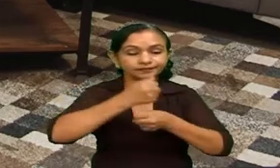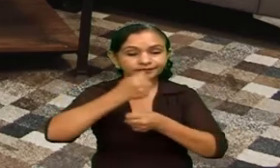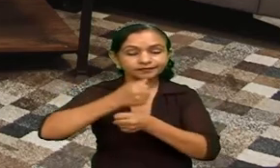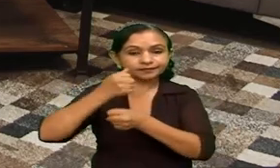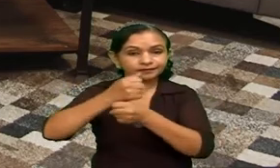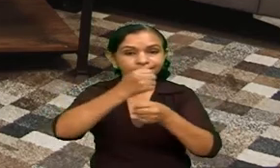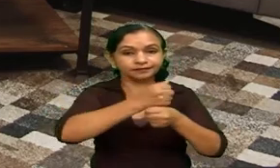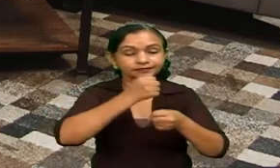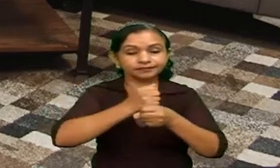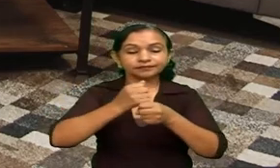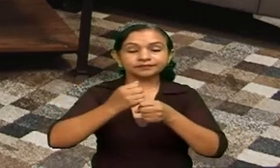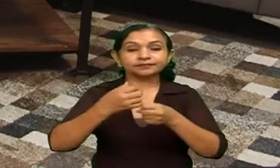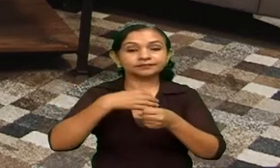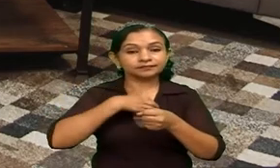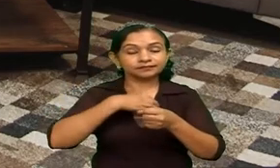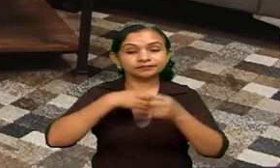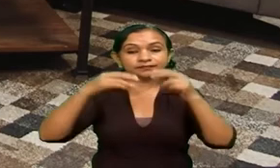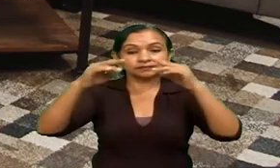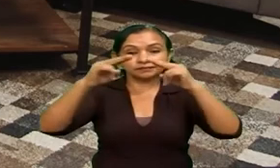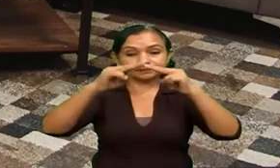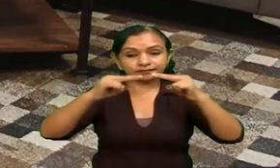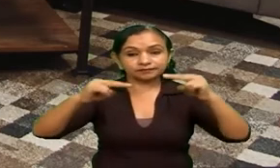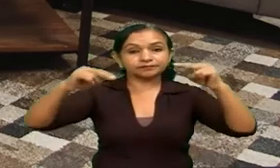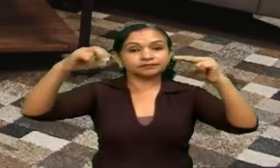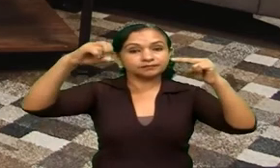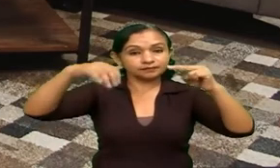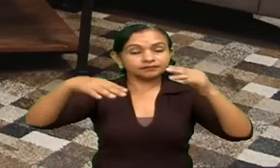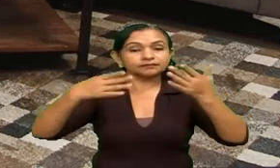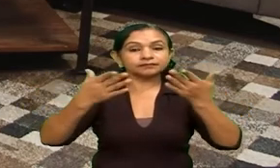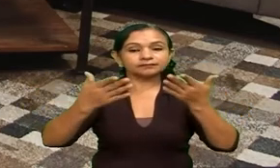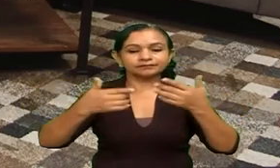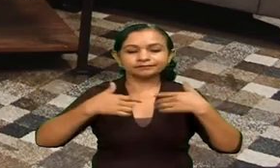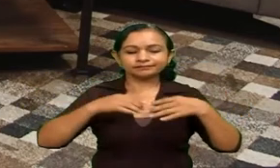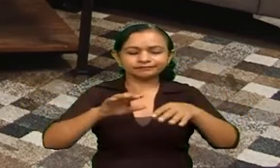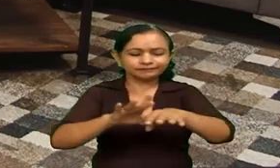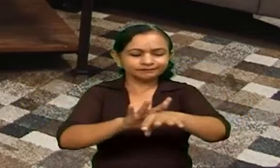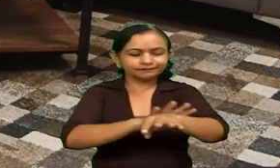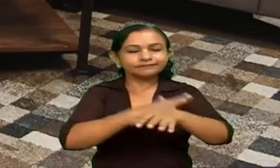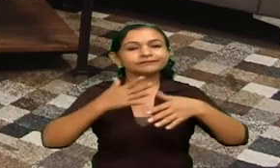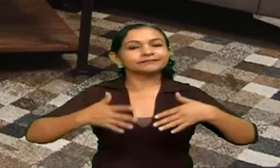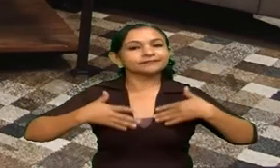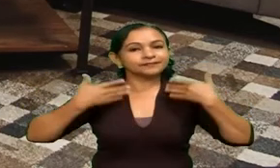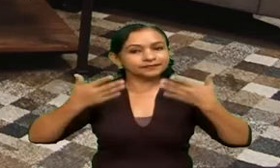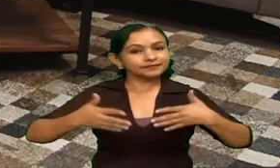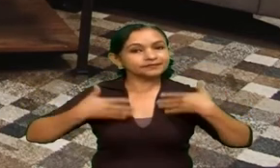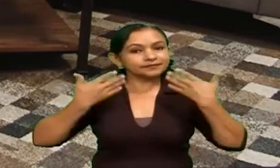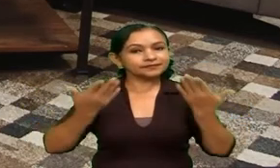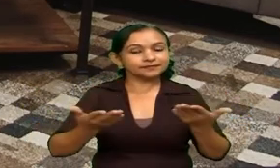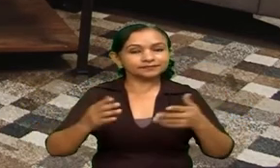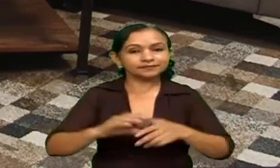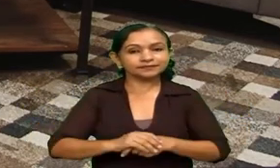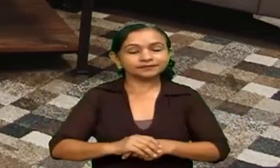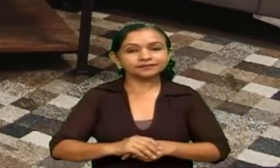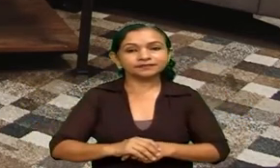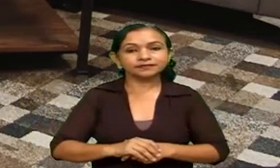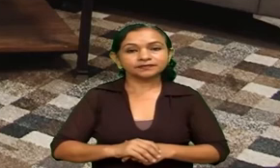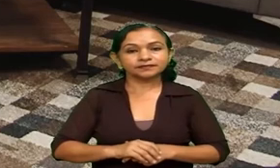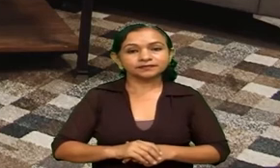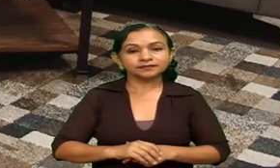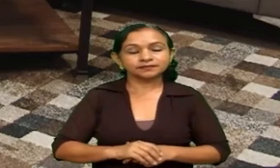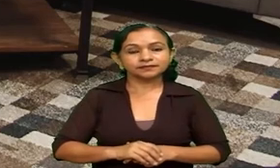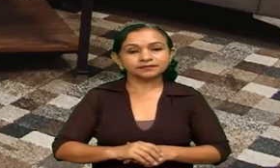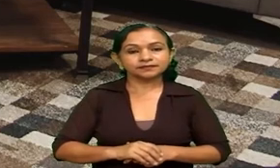involucramos en el sector eléctrico, nos llena de mucha satisfacción. Creo que es